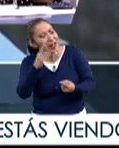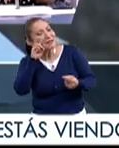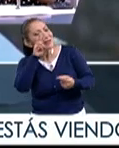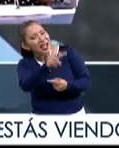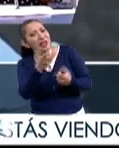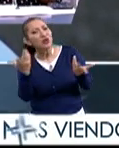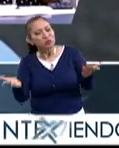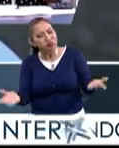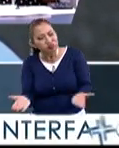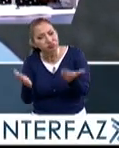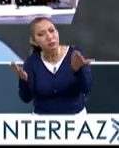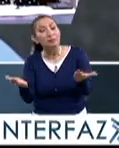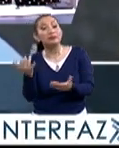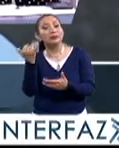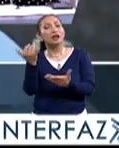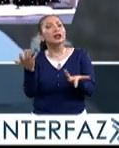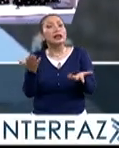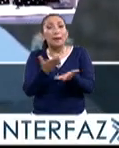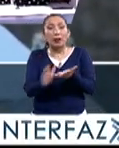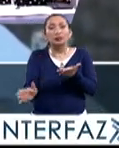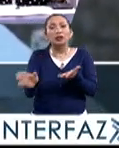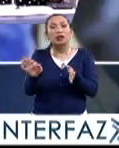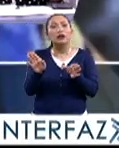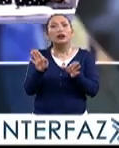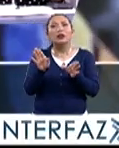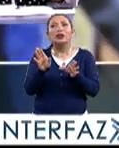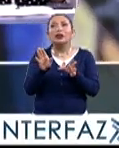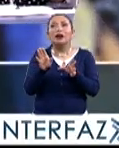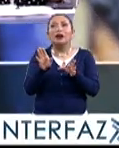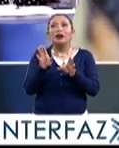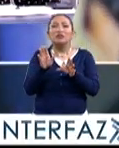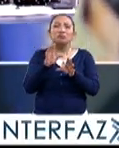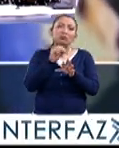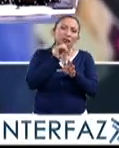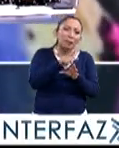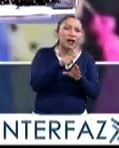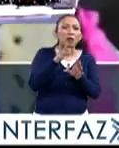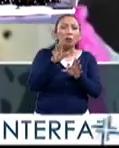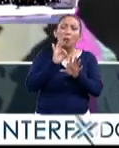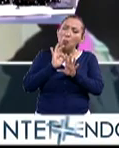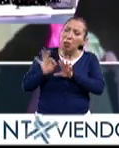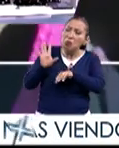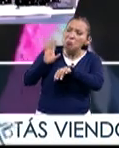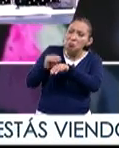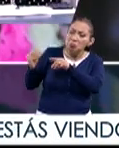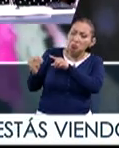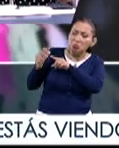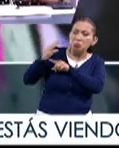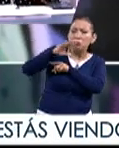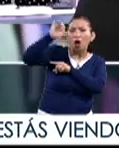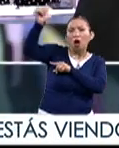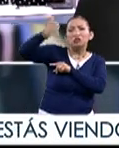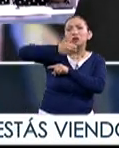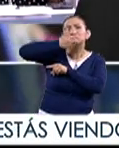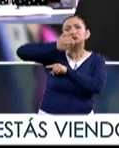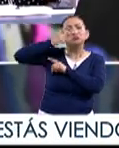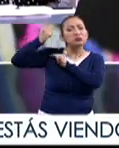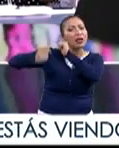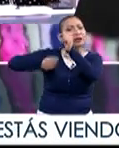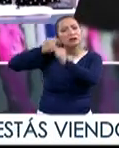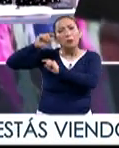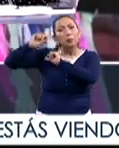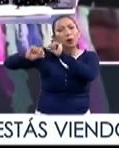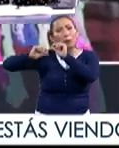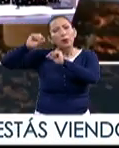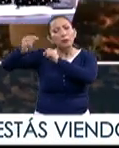sigan fomentando, y qué tanto debe dejarse pues también influenciar por otras tradiciones que van